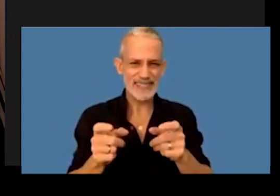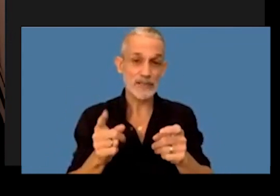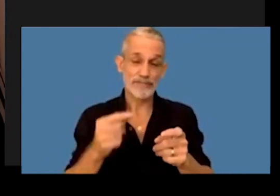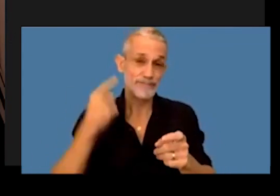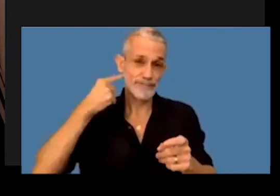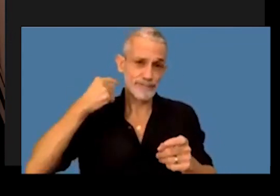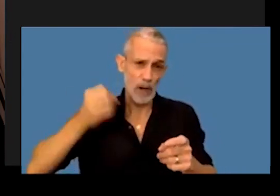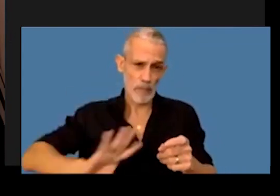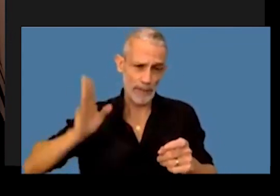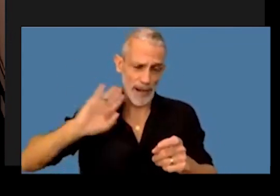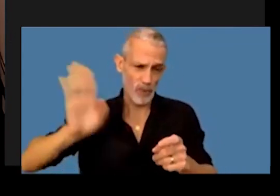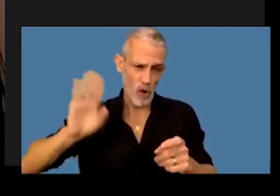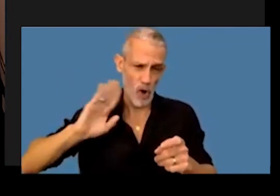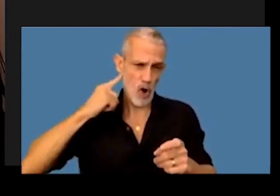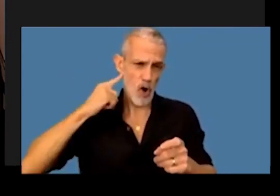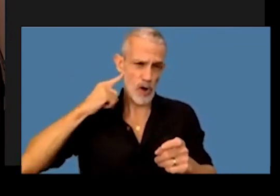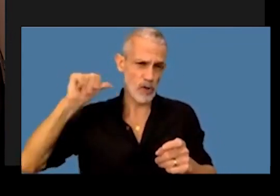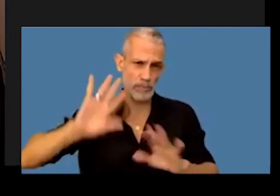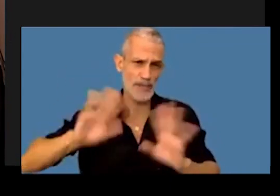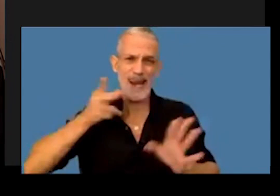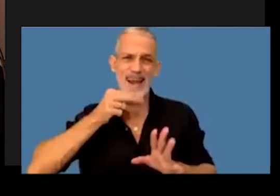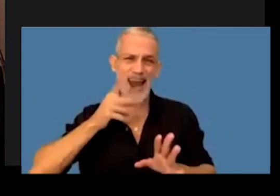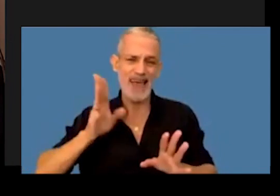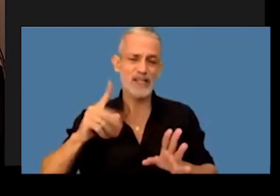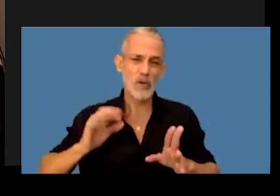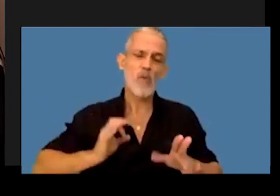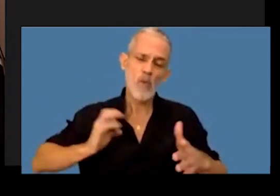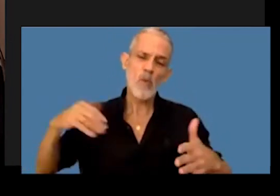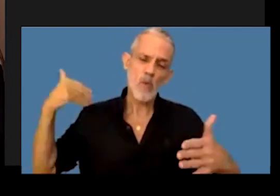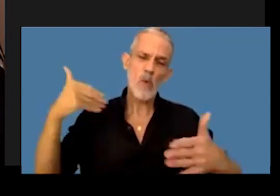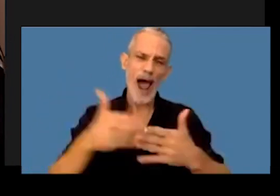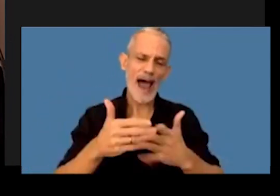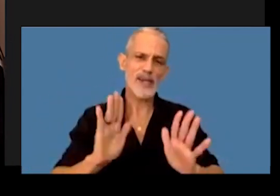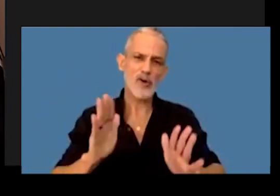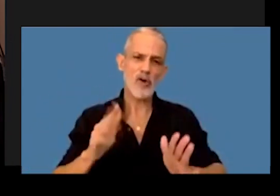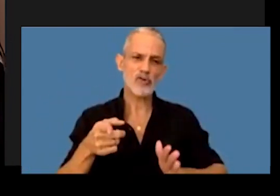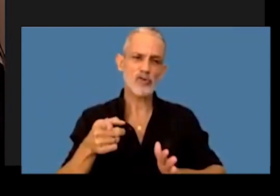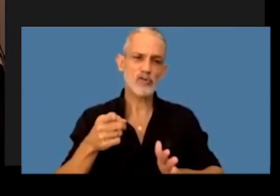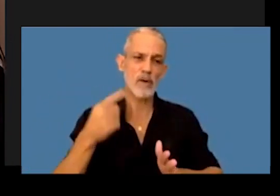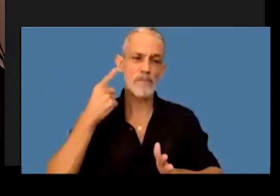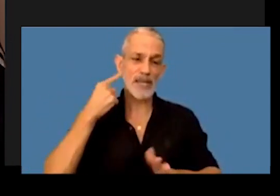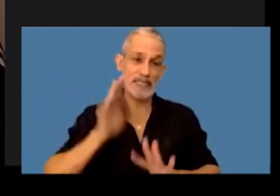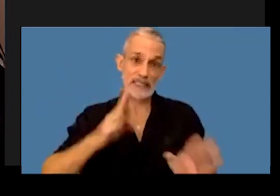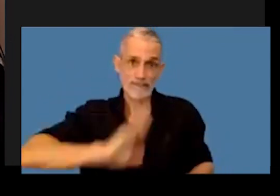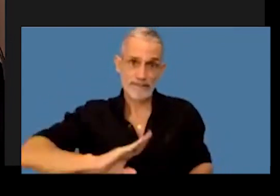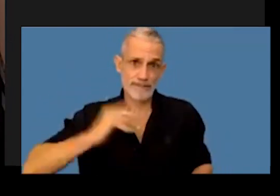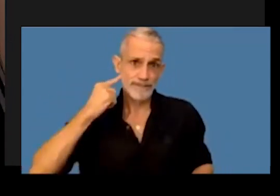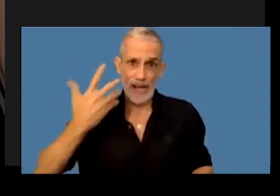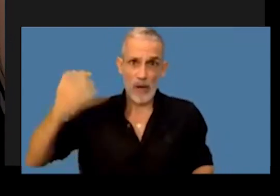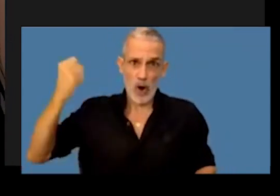totalmente. Entonces ya van varios años con esto, ¿no? Que no lo puede recuperar el